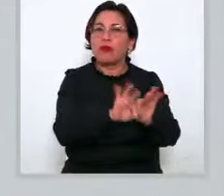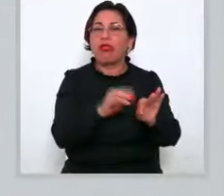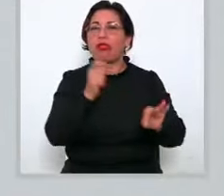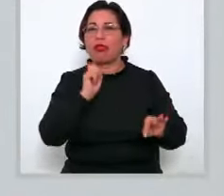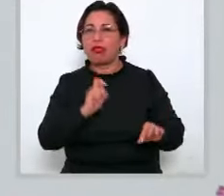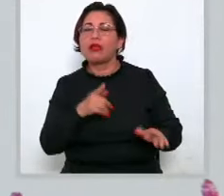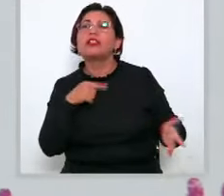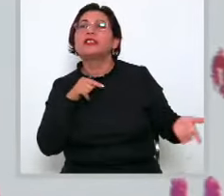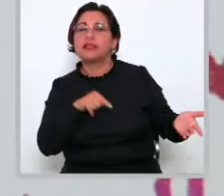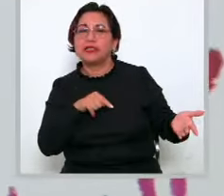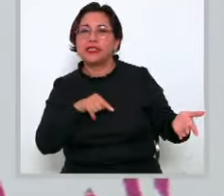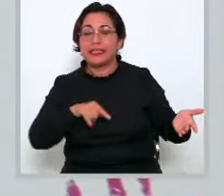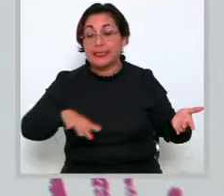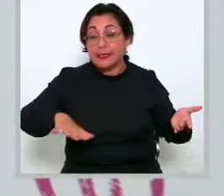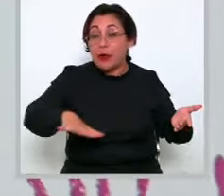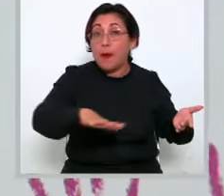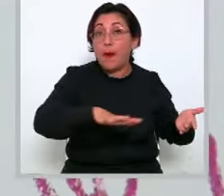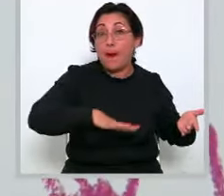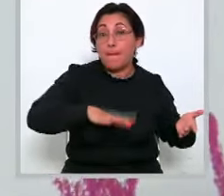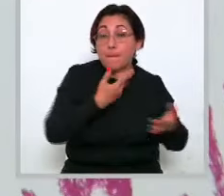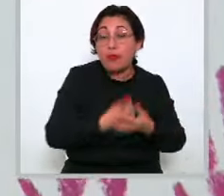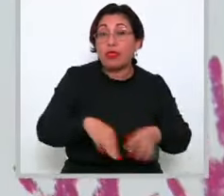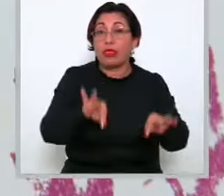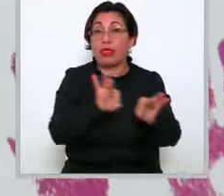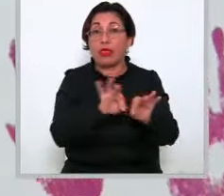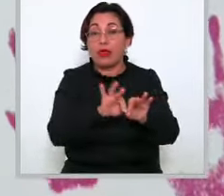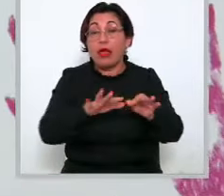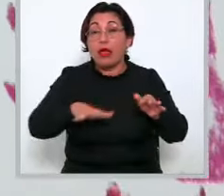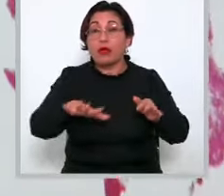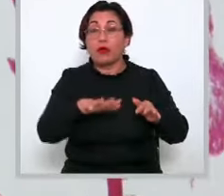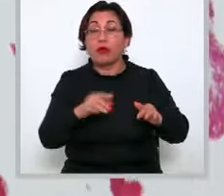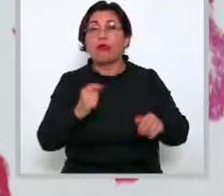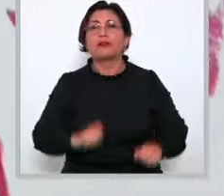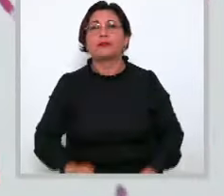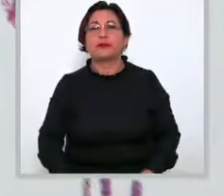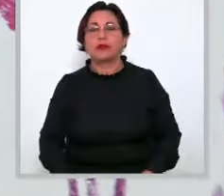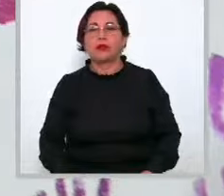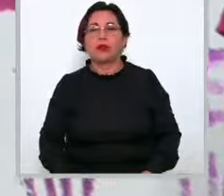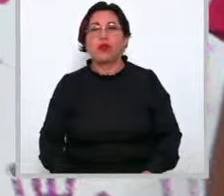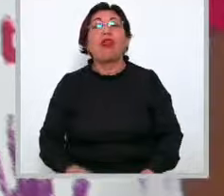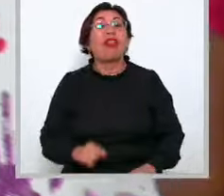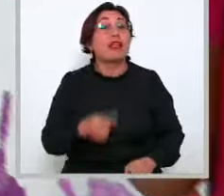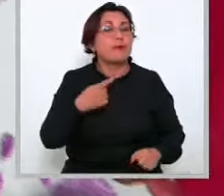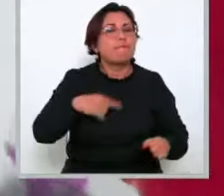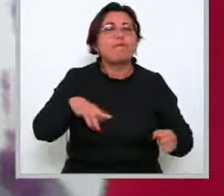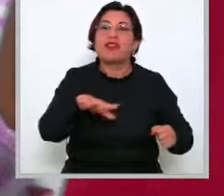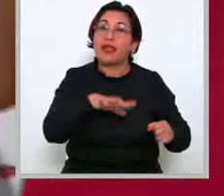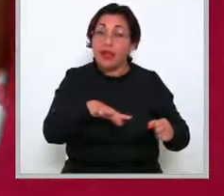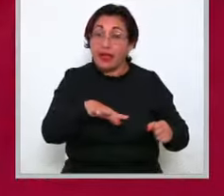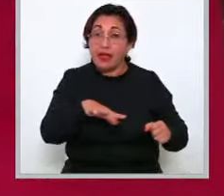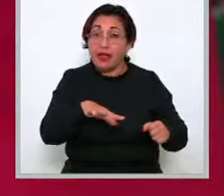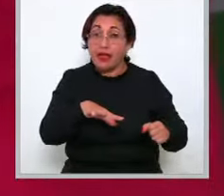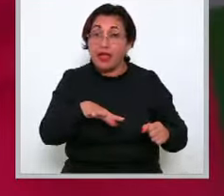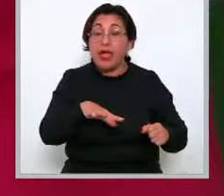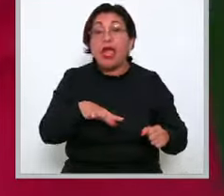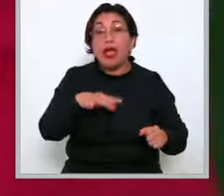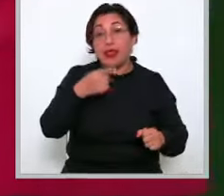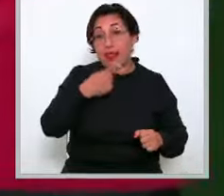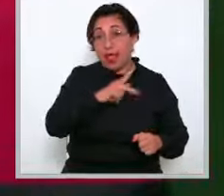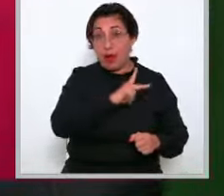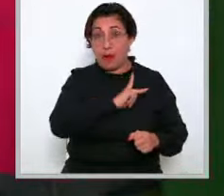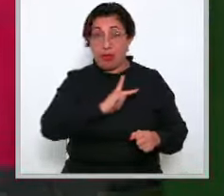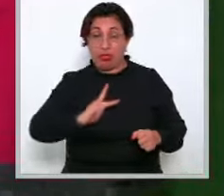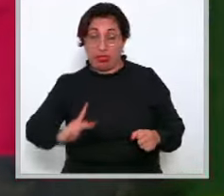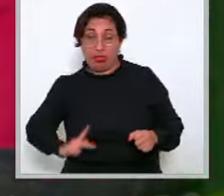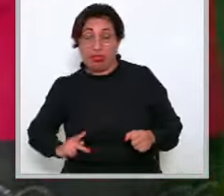generen estos espacios. La señora Irma Bolaños Quijano, nuestra presidenta honoraria, está muy interesada en generar estos espacios para que los niños conozcan sus